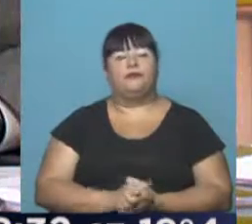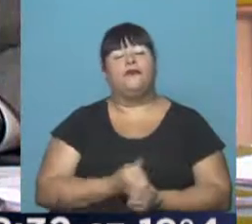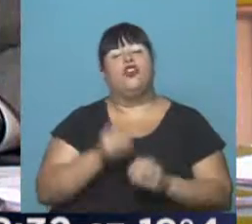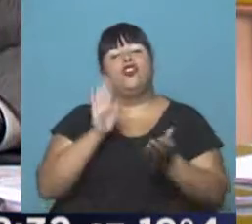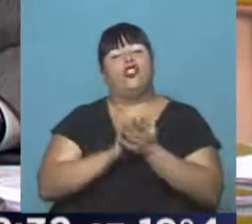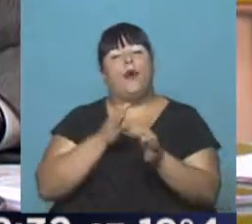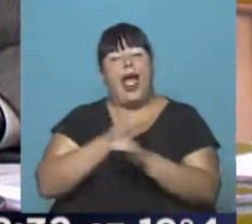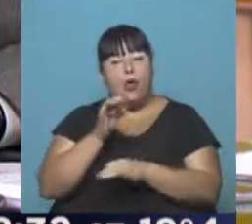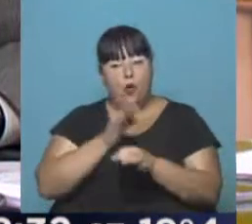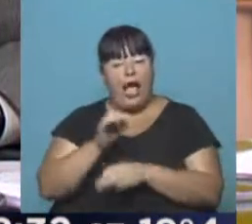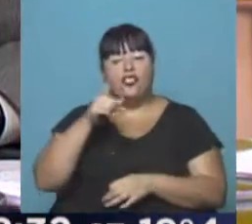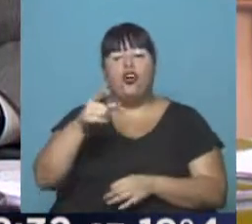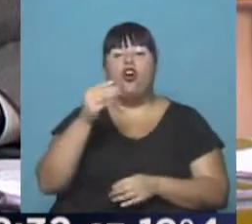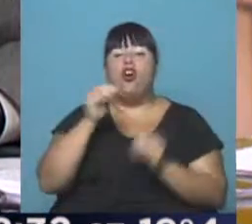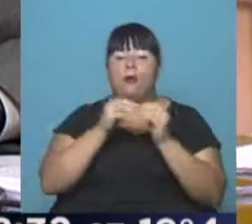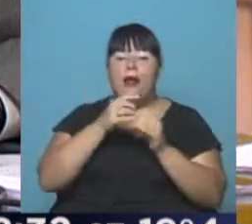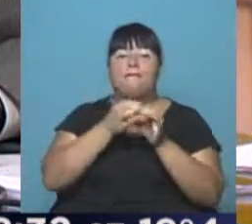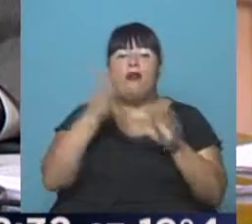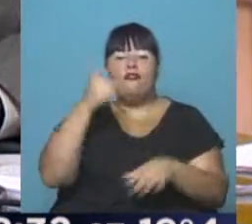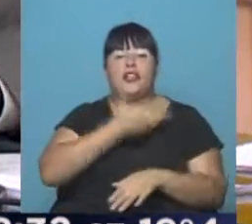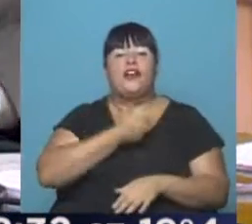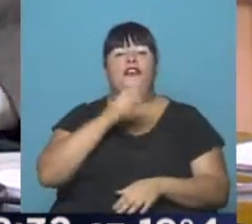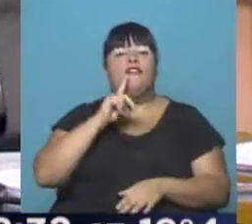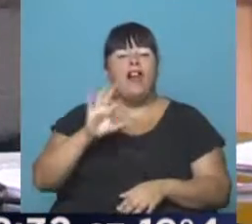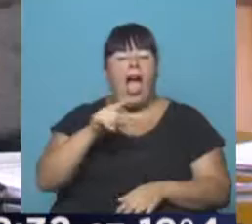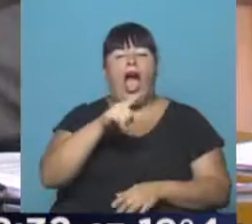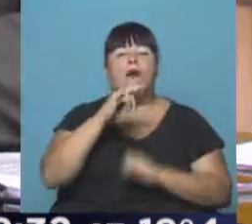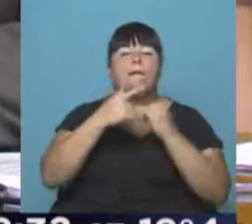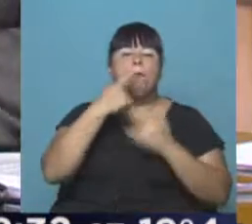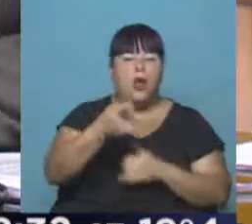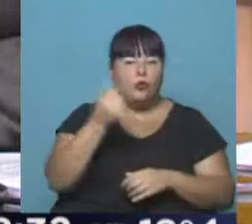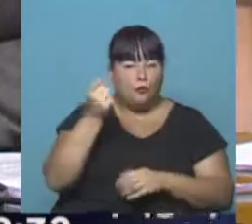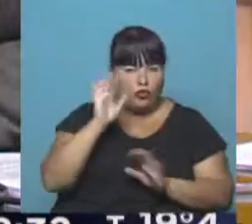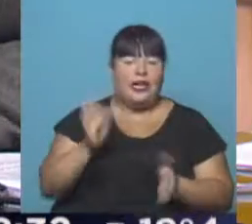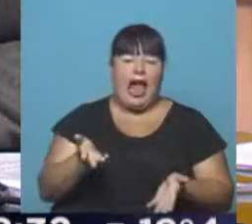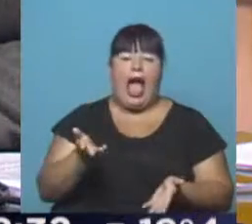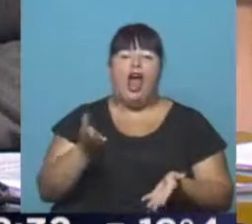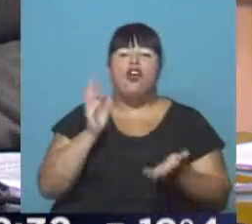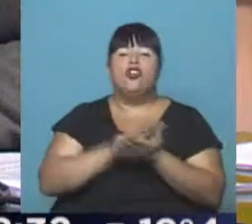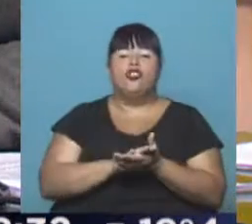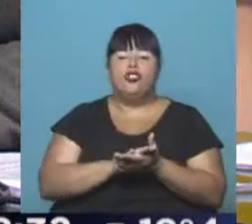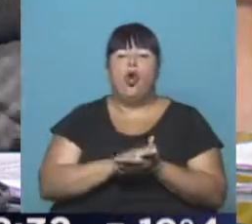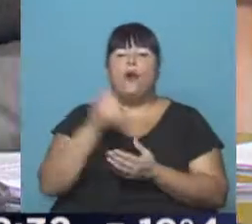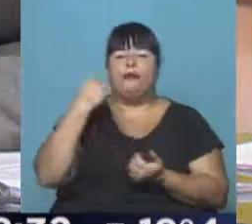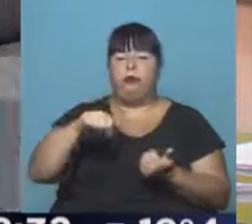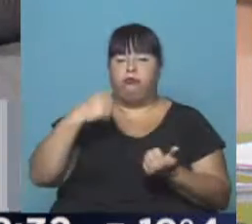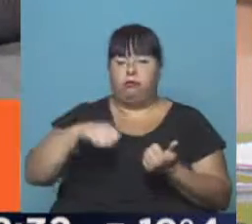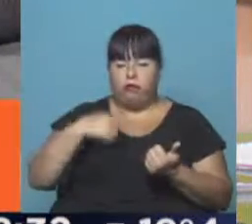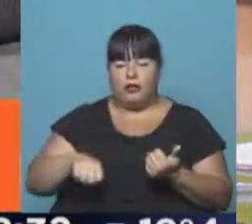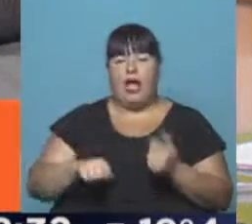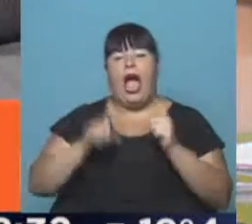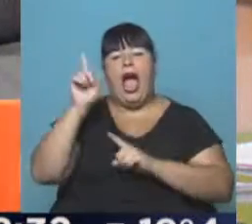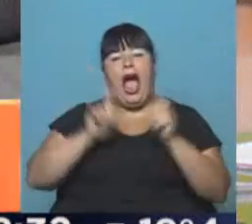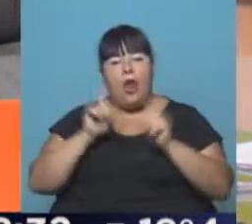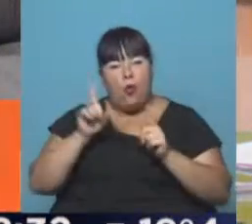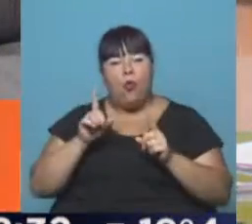Hablando de educación, Fernando Fraquelli con el especialista Flavio Buccino con una pregunta más importante. Claro, Flavio, el tema del ausentismo.